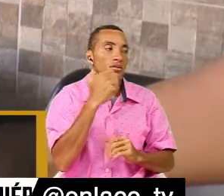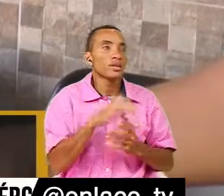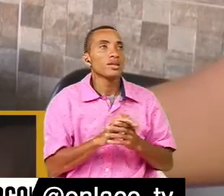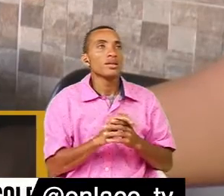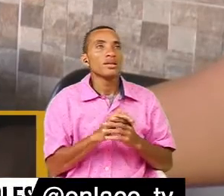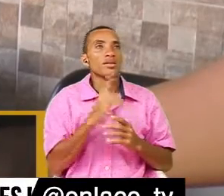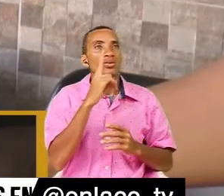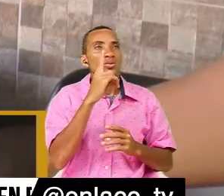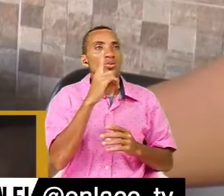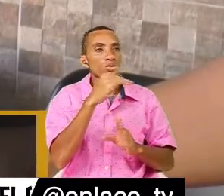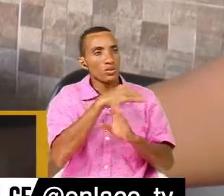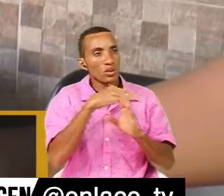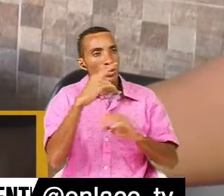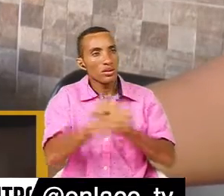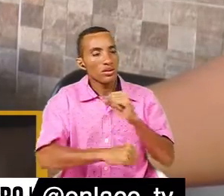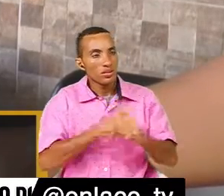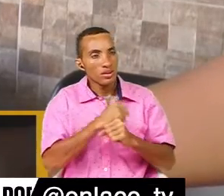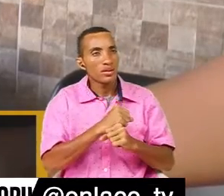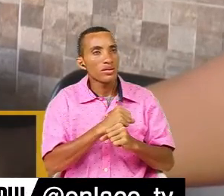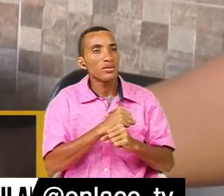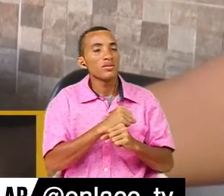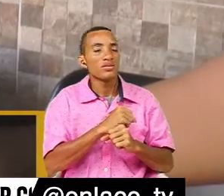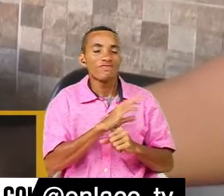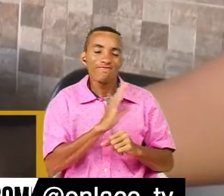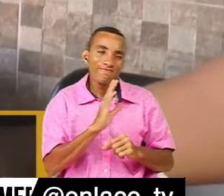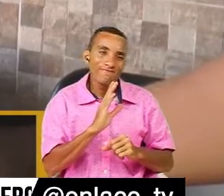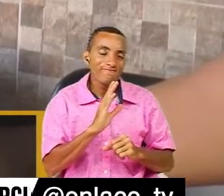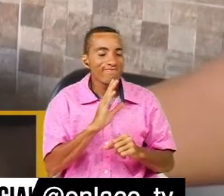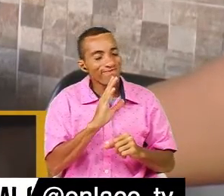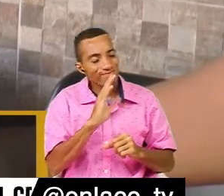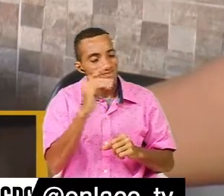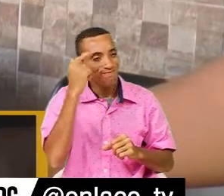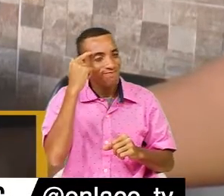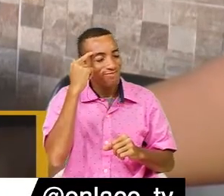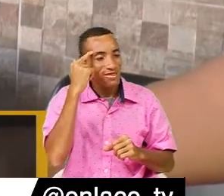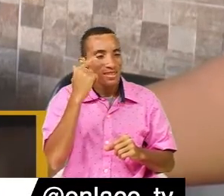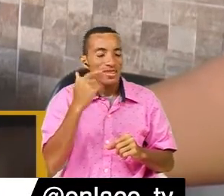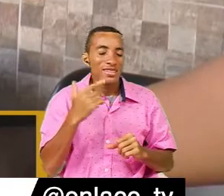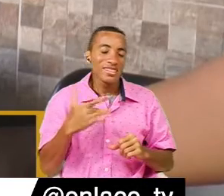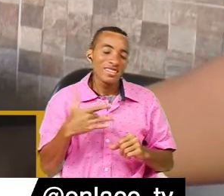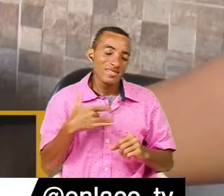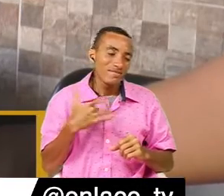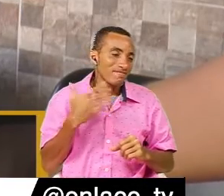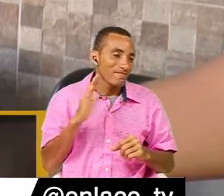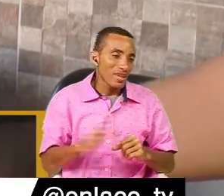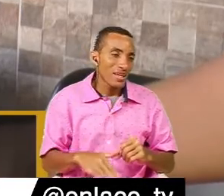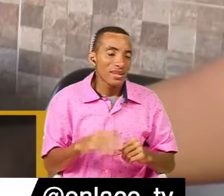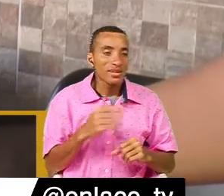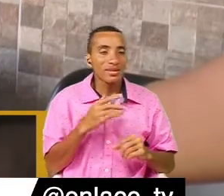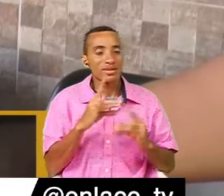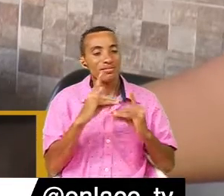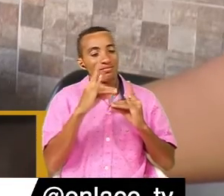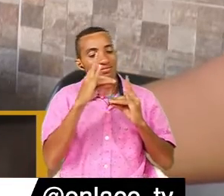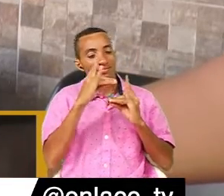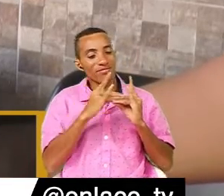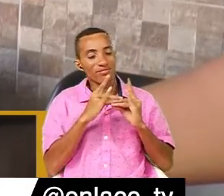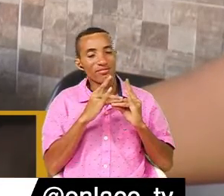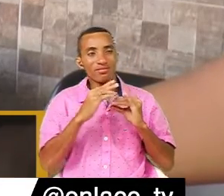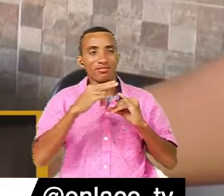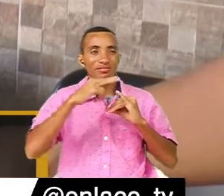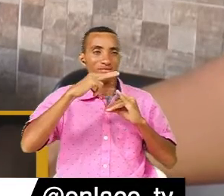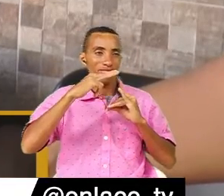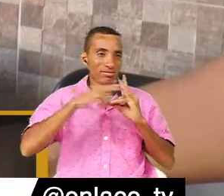año y medio me está aquejando, por el cual me tiene también en un lecho, en una cama, en